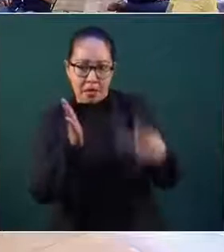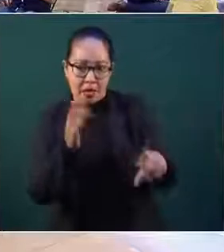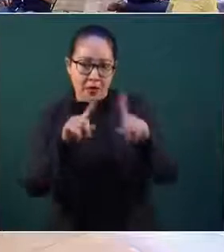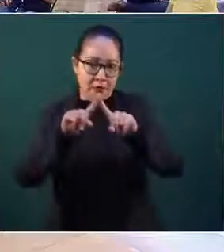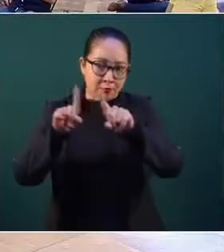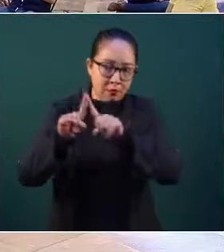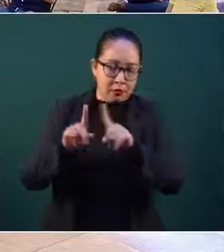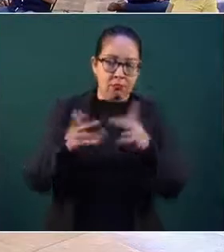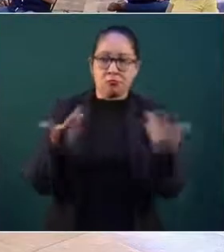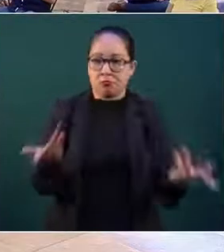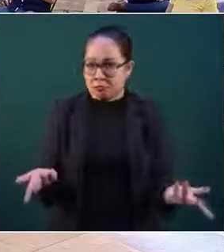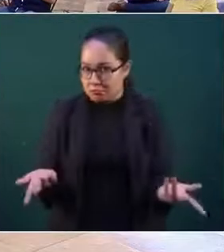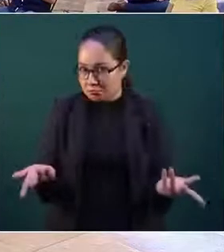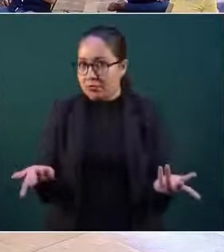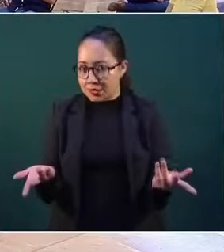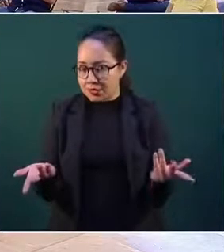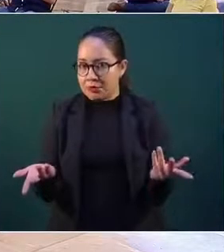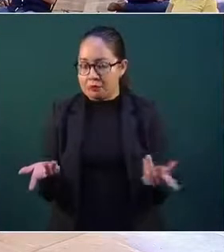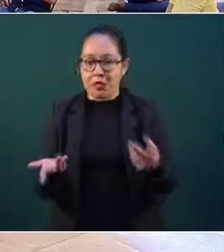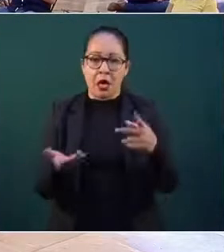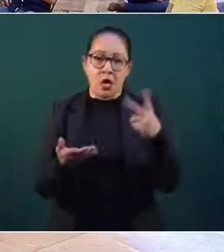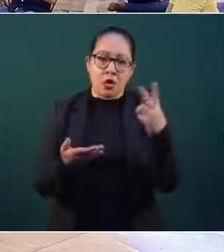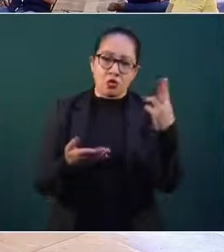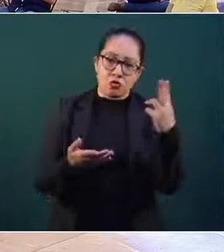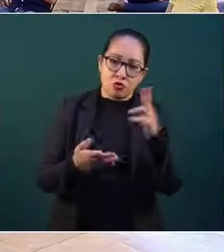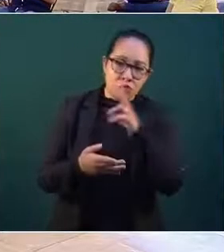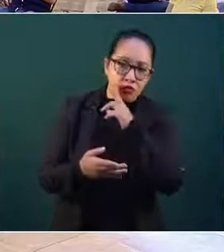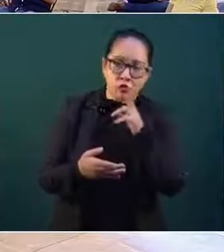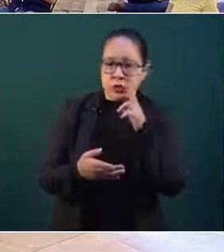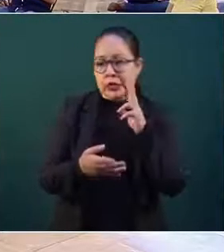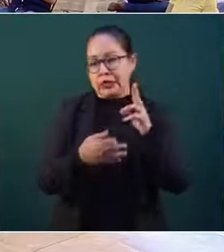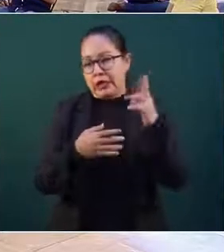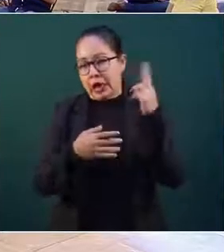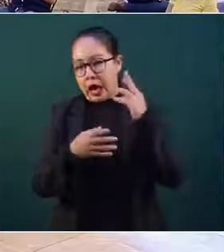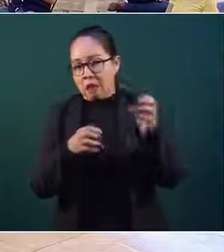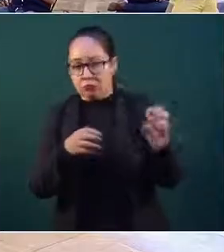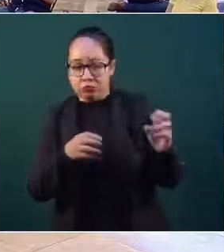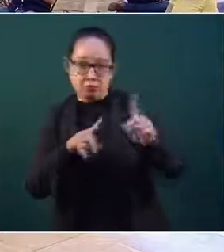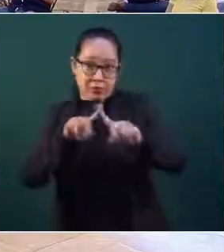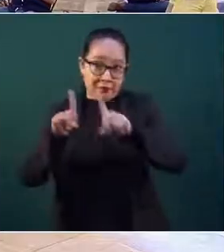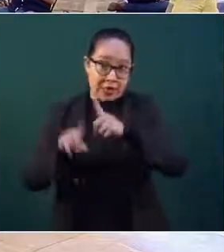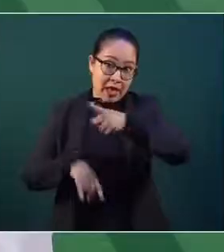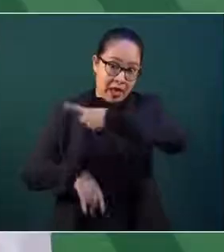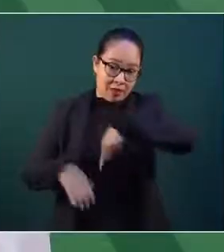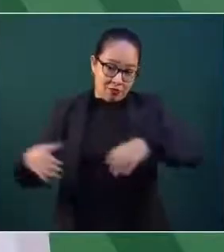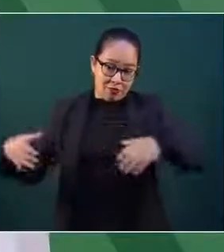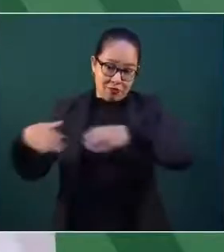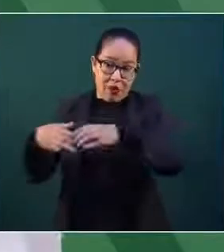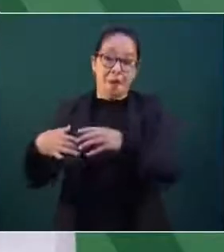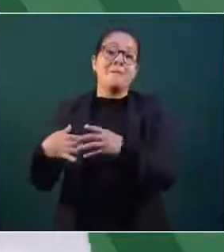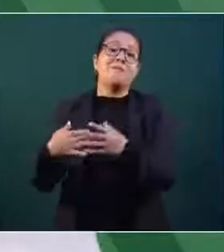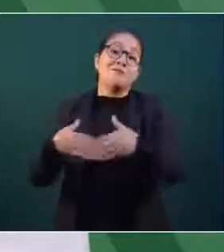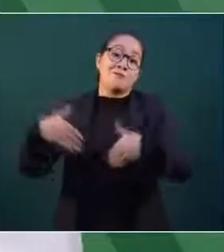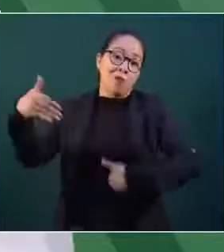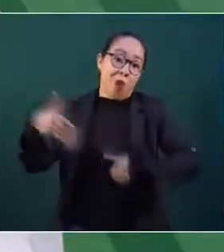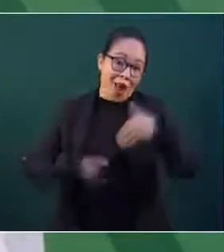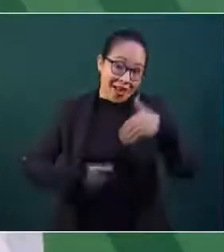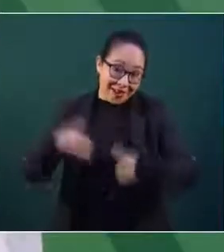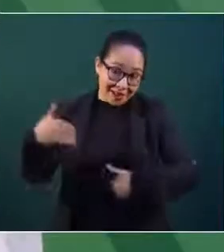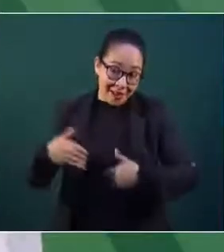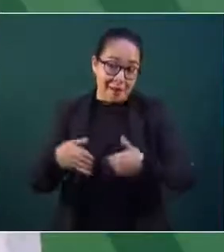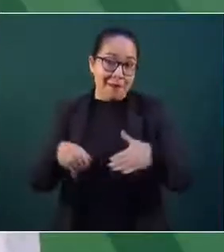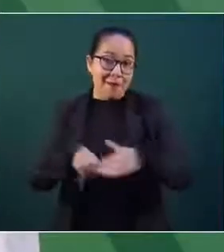grandes empresas que tienen que ver con los medios de información, pues están molestos, porque hacían su